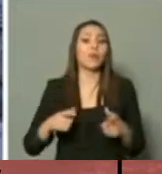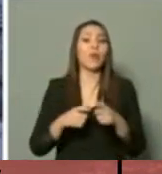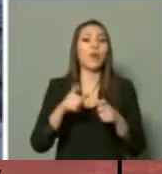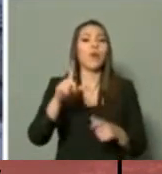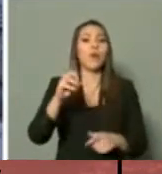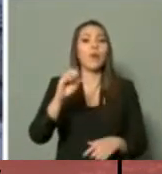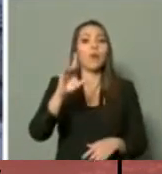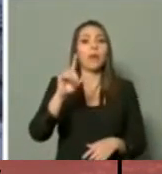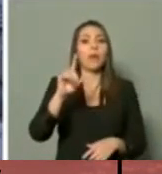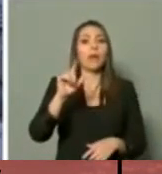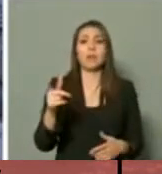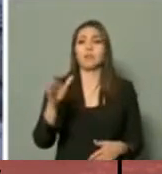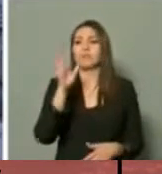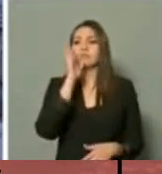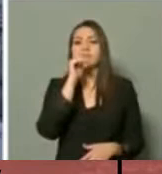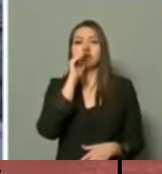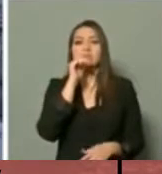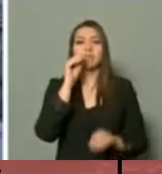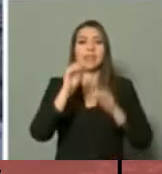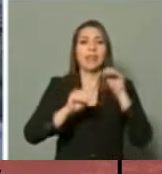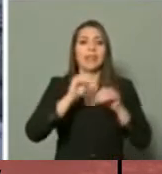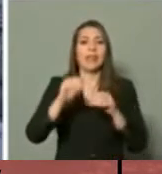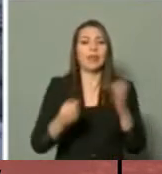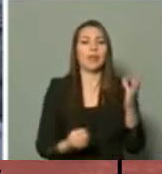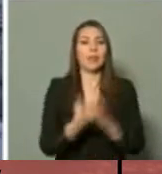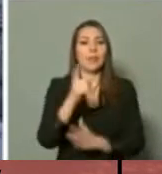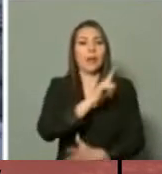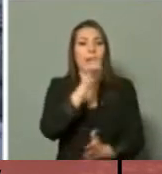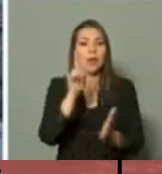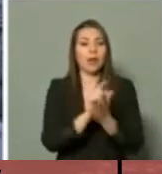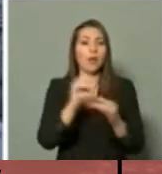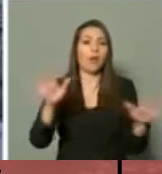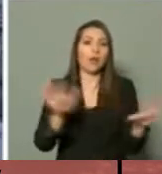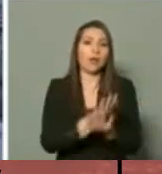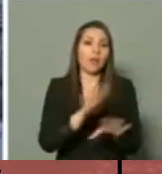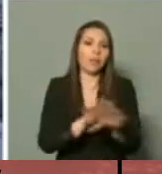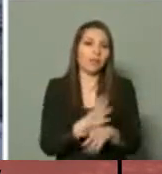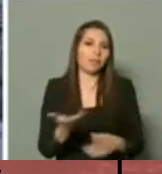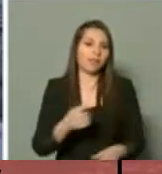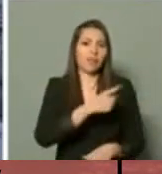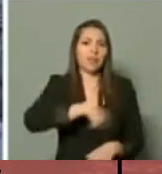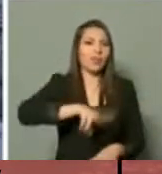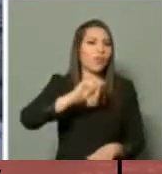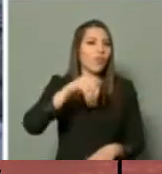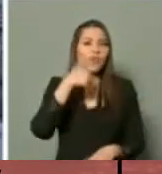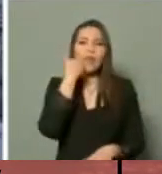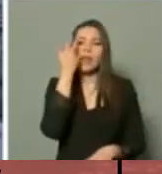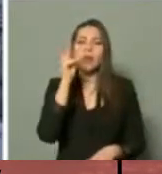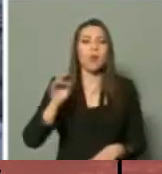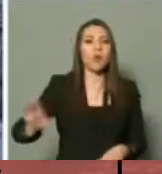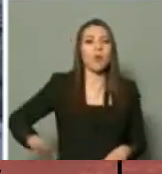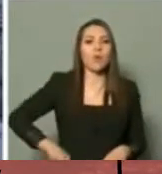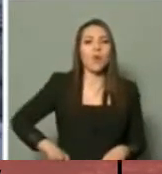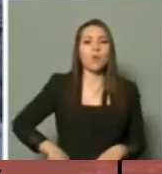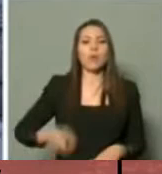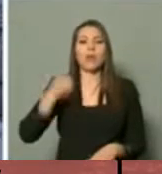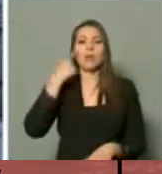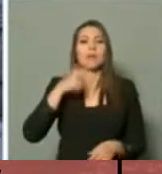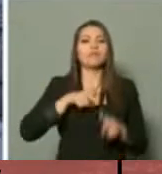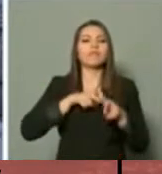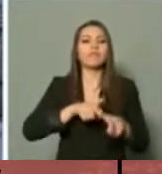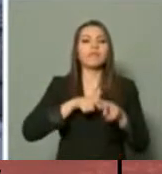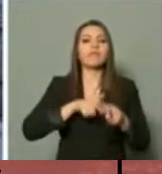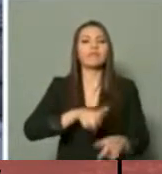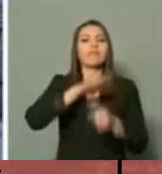hacer leyes ni modificarlas, puesto que no les conviene que dicho hecho se realice para seguir subyugando a nuestro pueblo y a